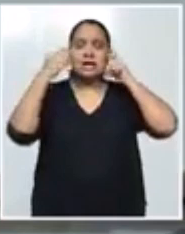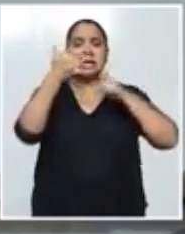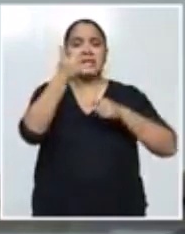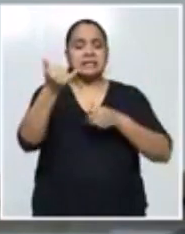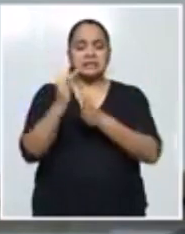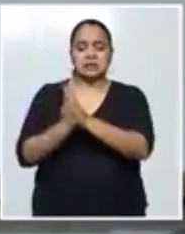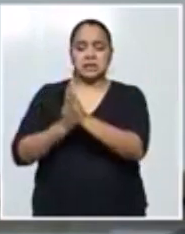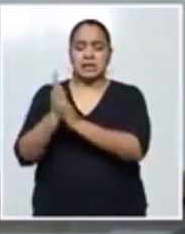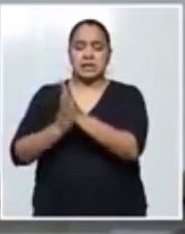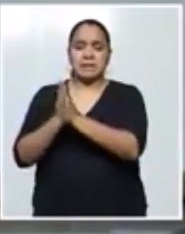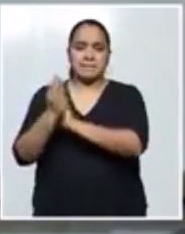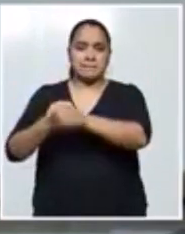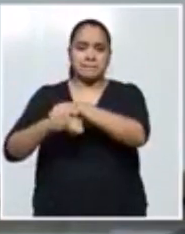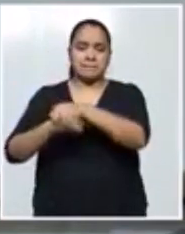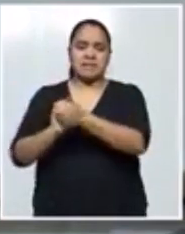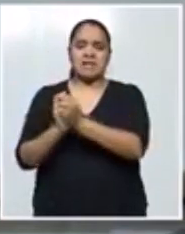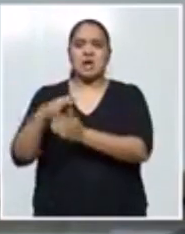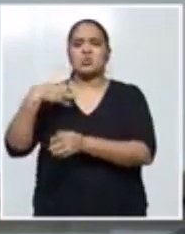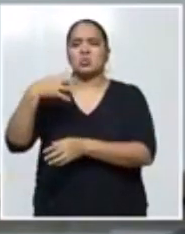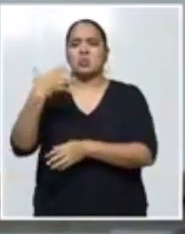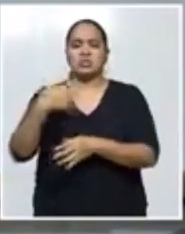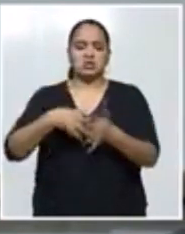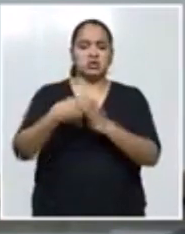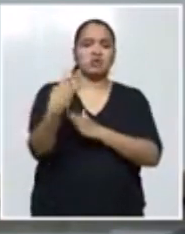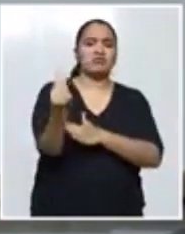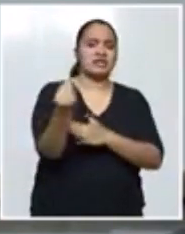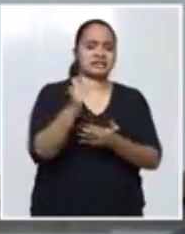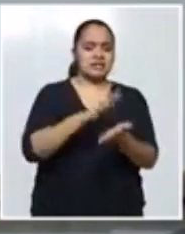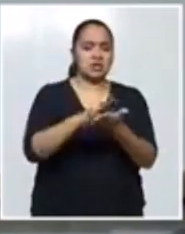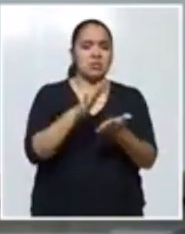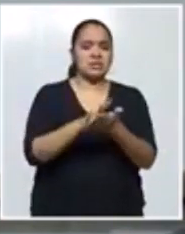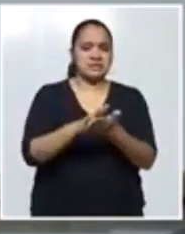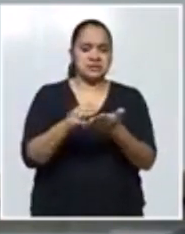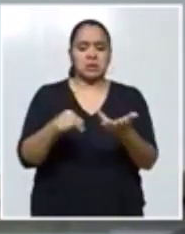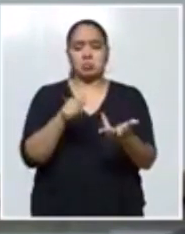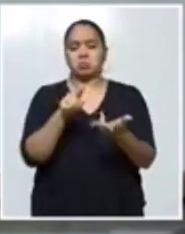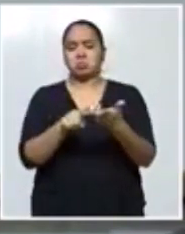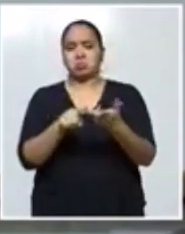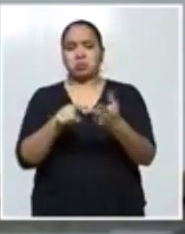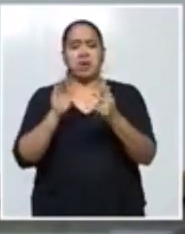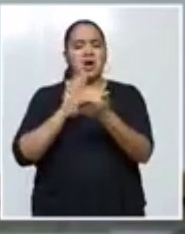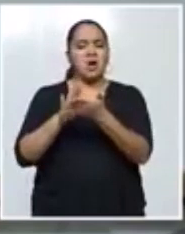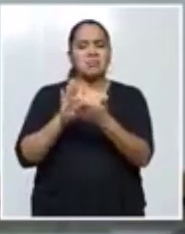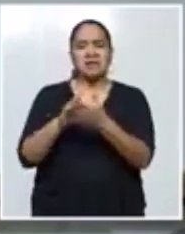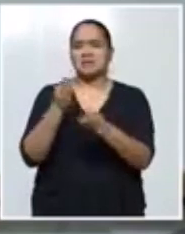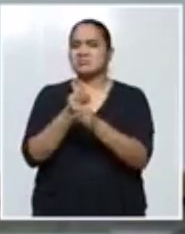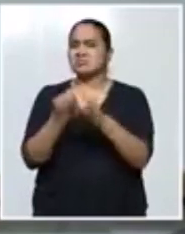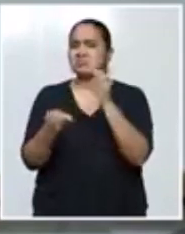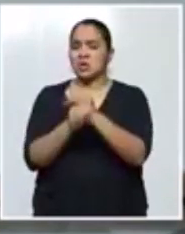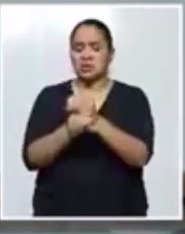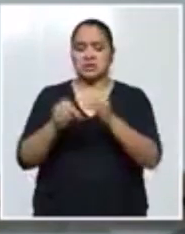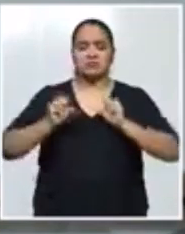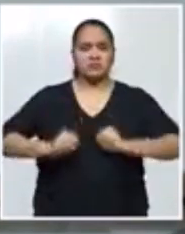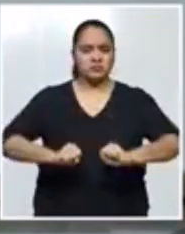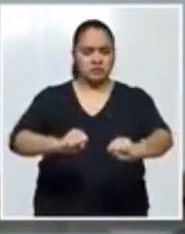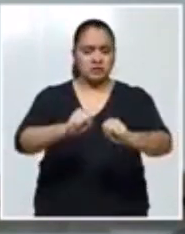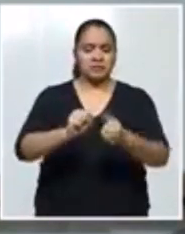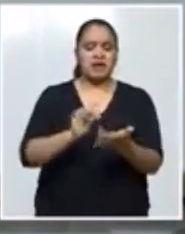bacterial cuando realicen acciones comerciales ya que los supermercados farmacias